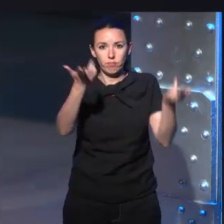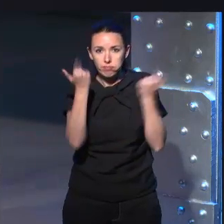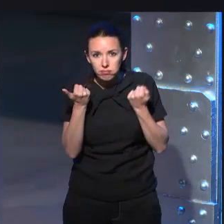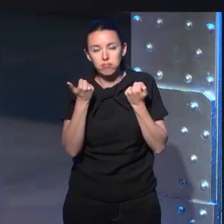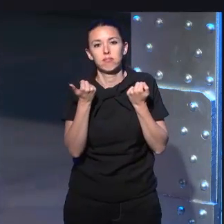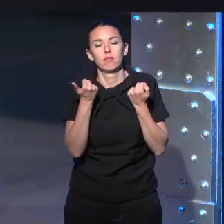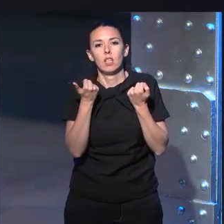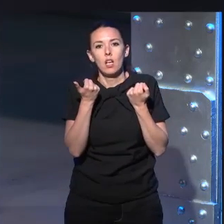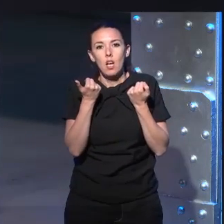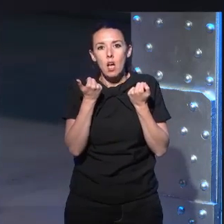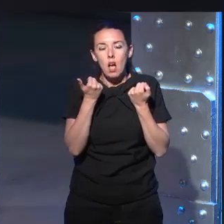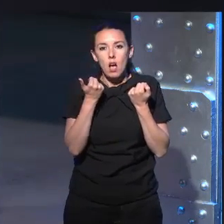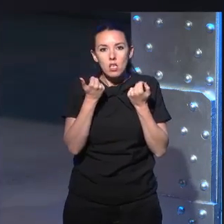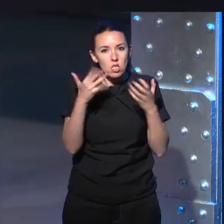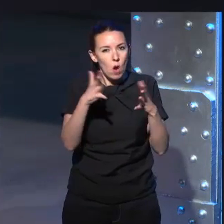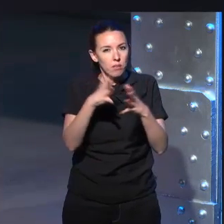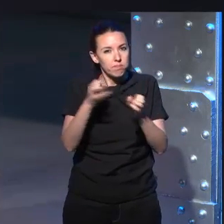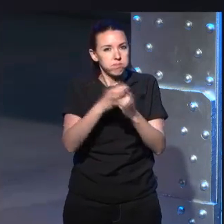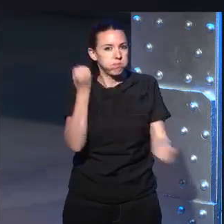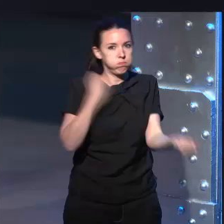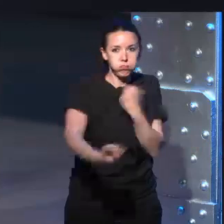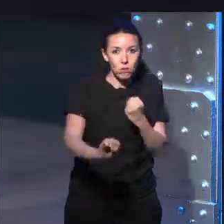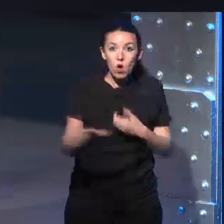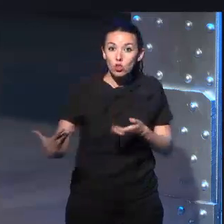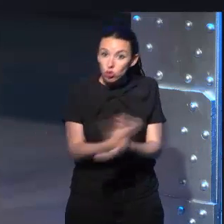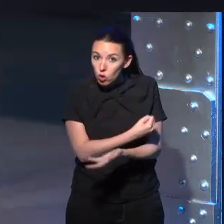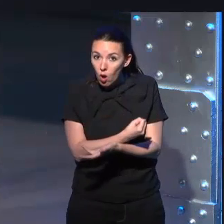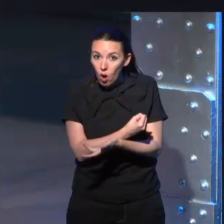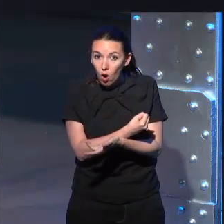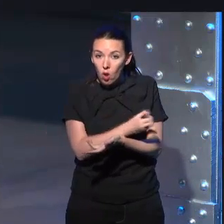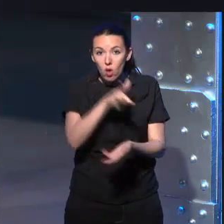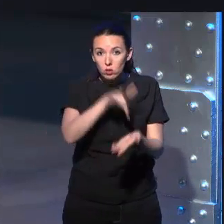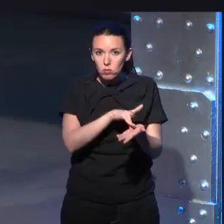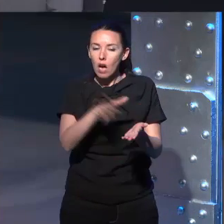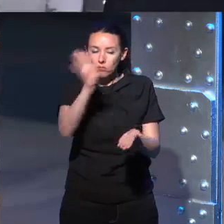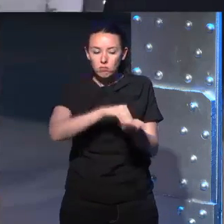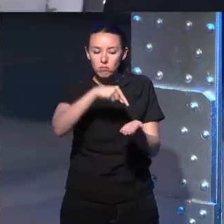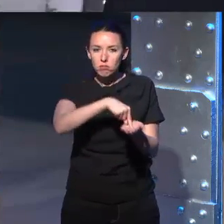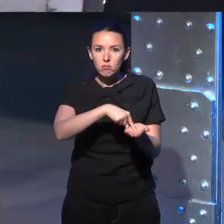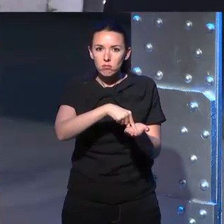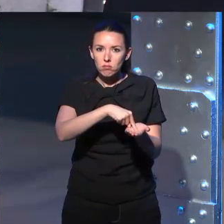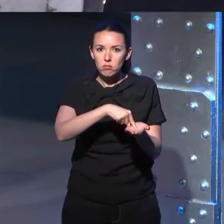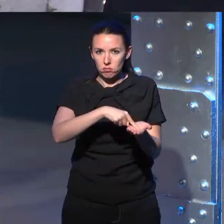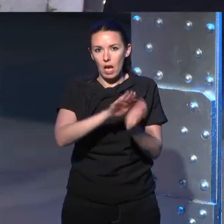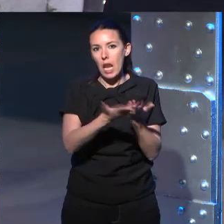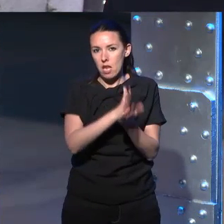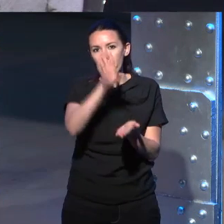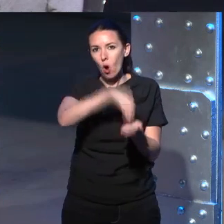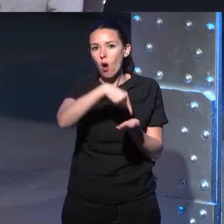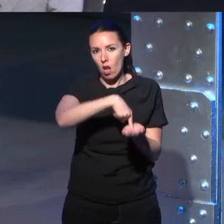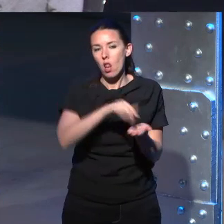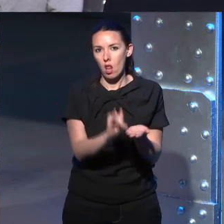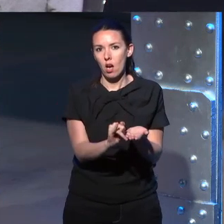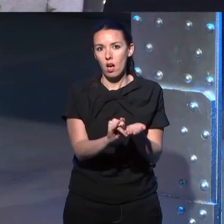sometimiento, el afán de rebeldía. Todo eso aparece en mayor o menor medida en El salvaje.